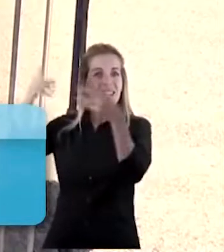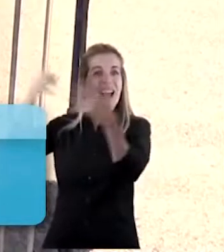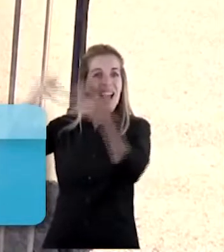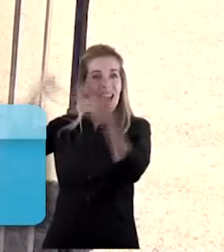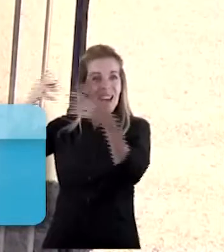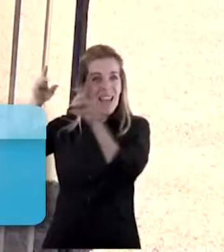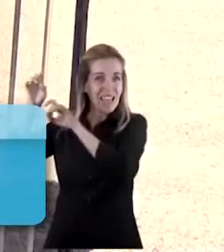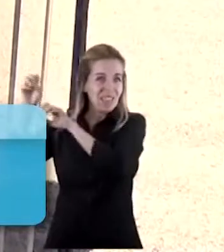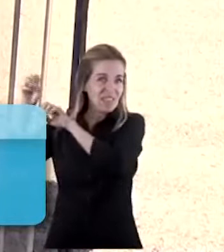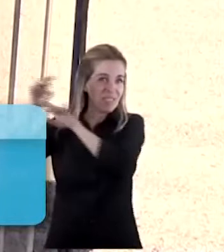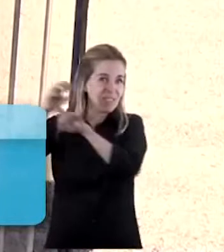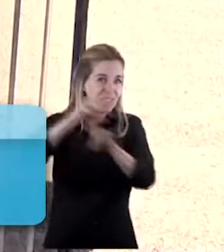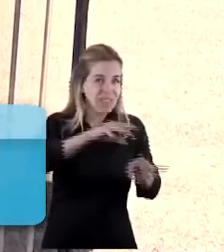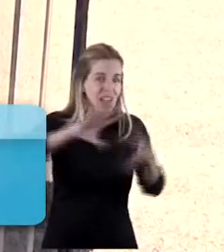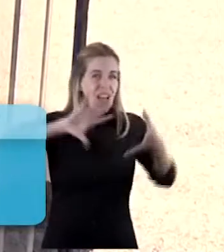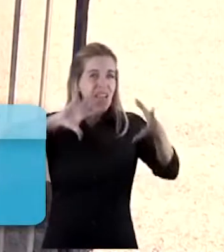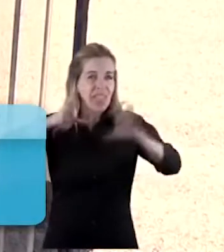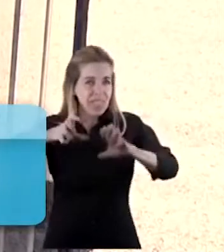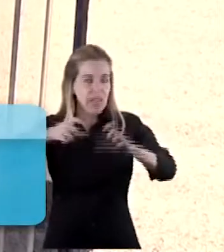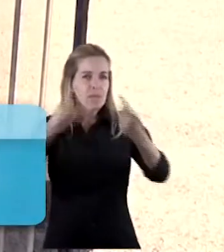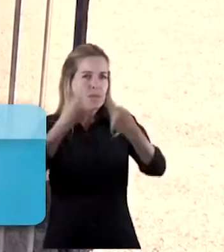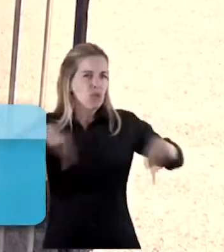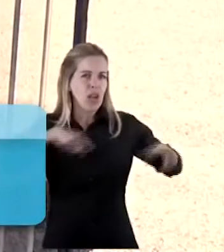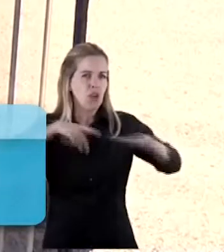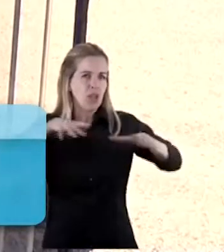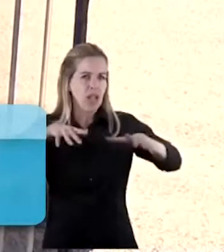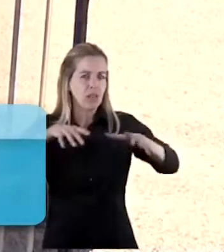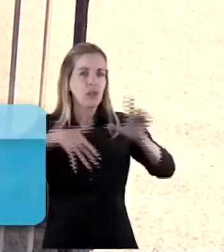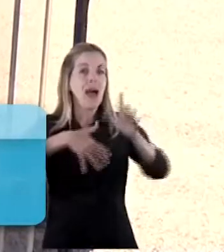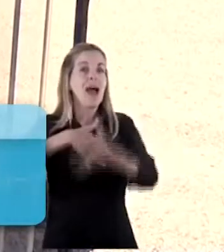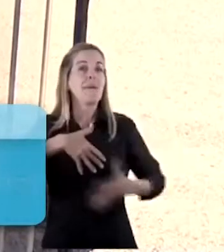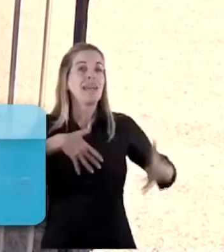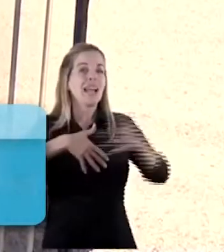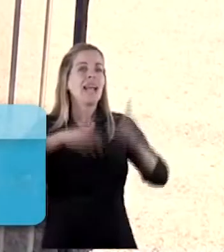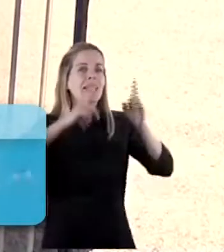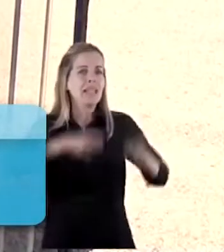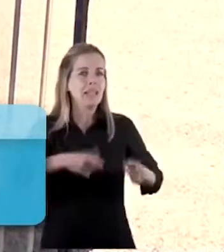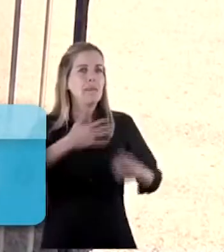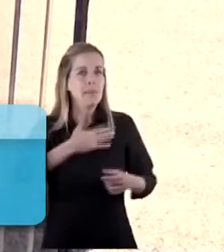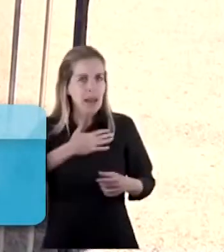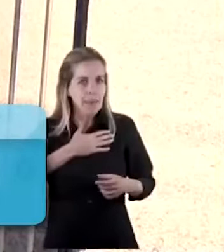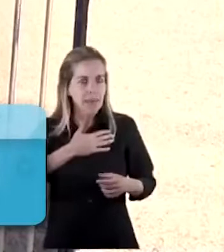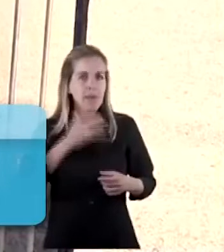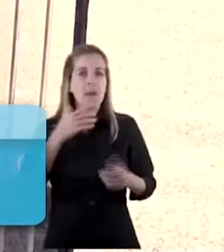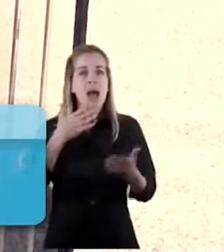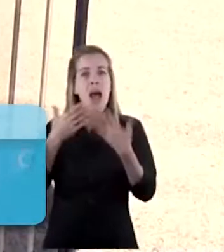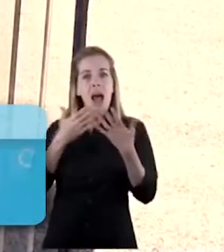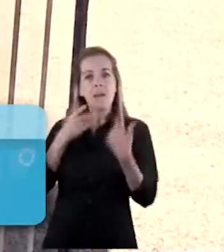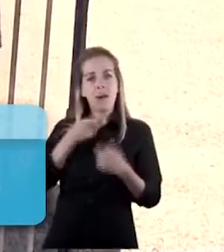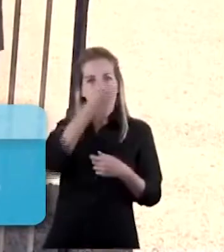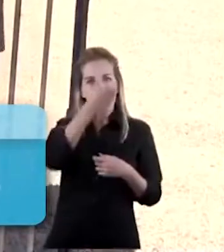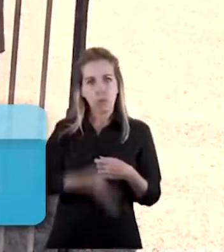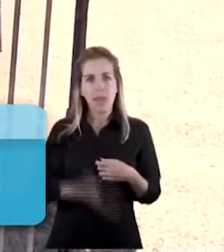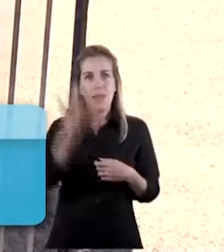negativas en todo el mundo y también en nuestra América Latina. Y para mí era muy importante poder hablar con usted. Es sabido,